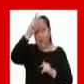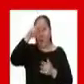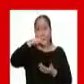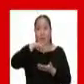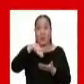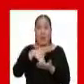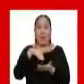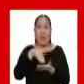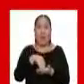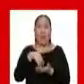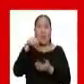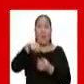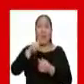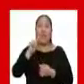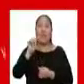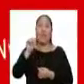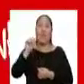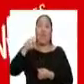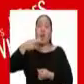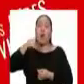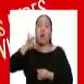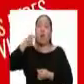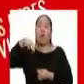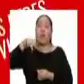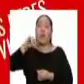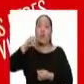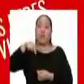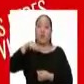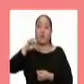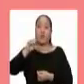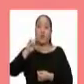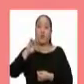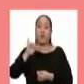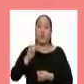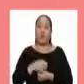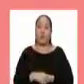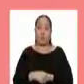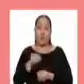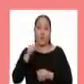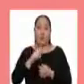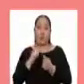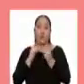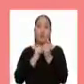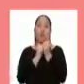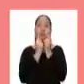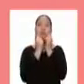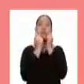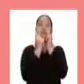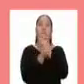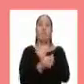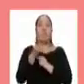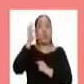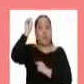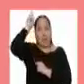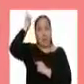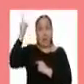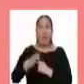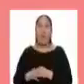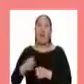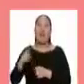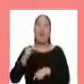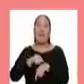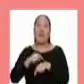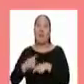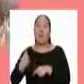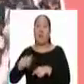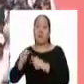Tahuantinsuyo. Las redes viales han ido desarrollándose desde el imperio incaico, la época colonial, la república